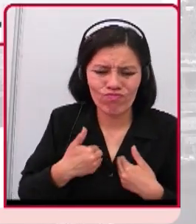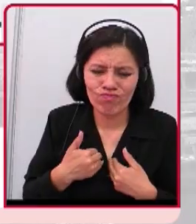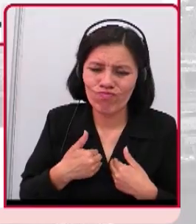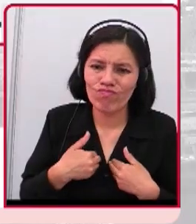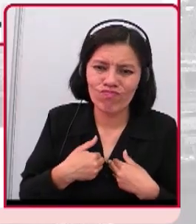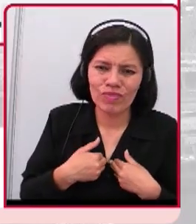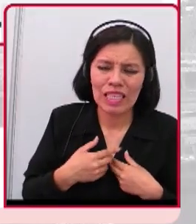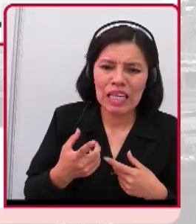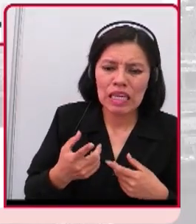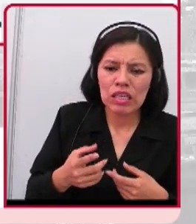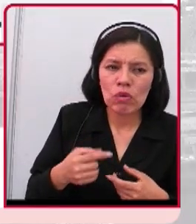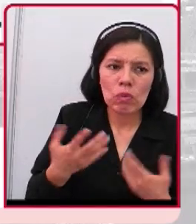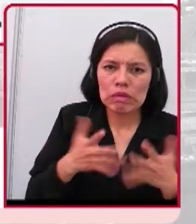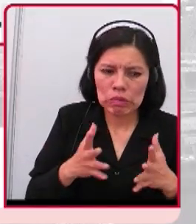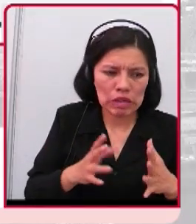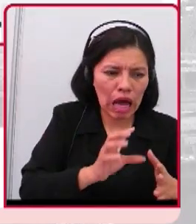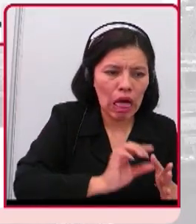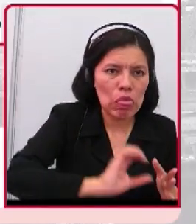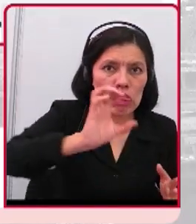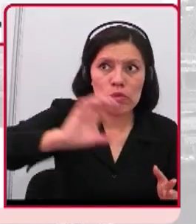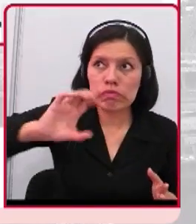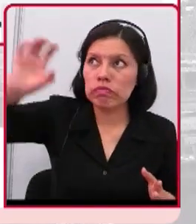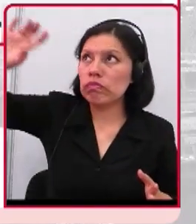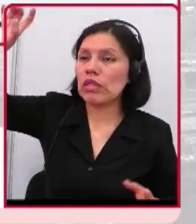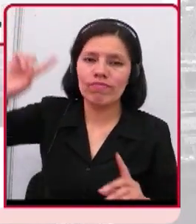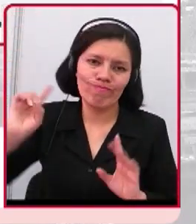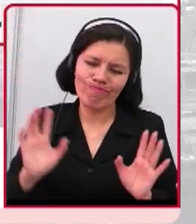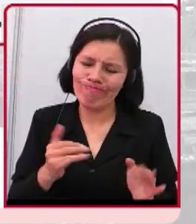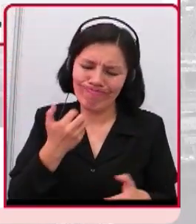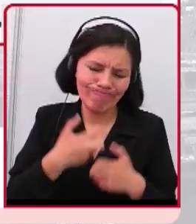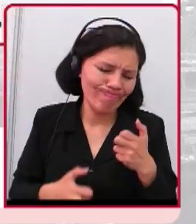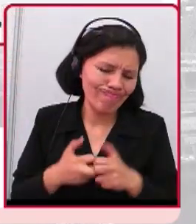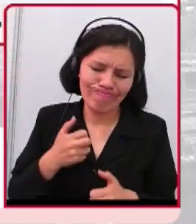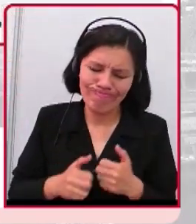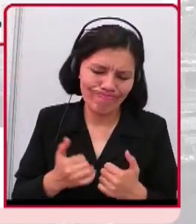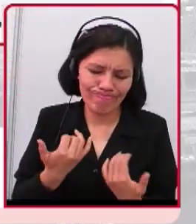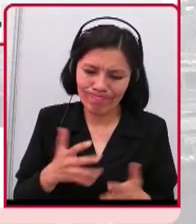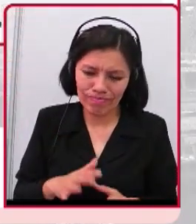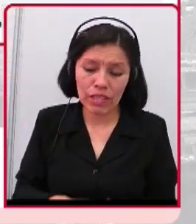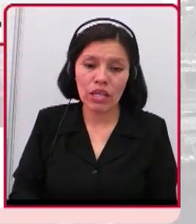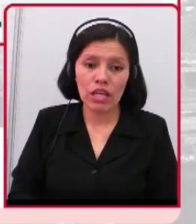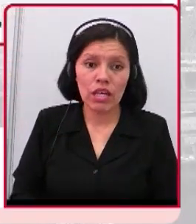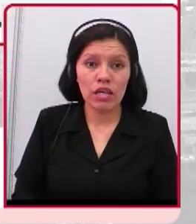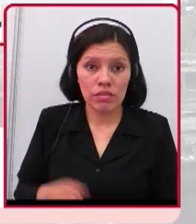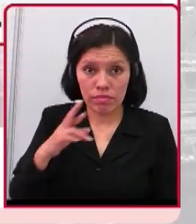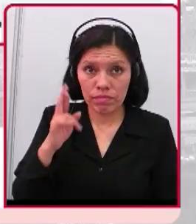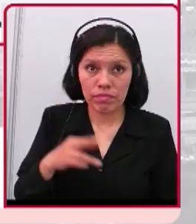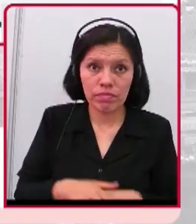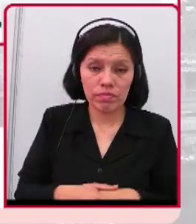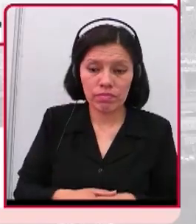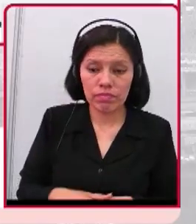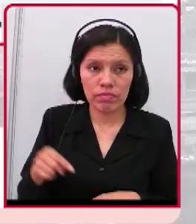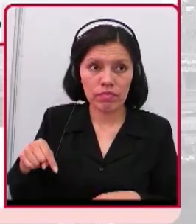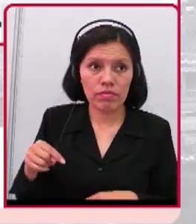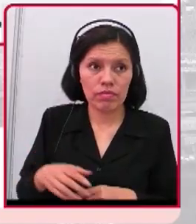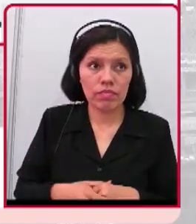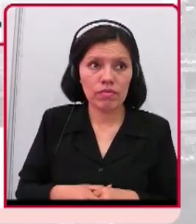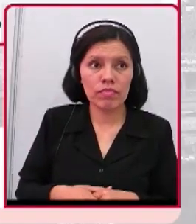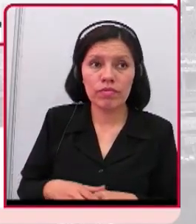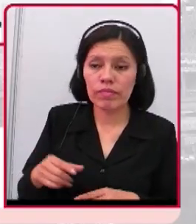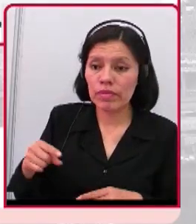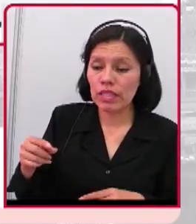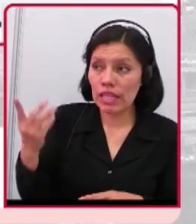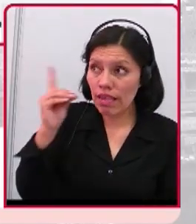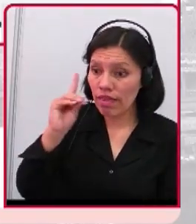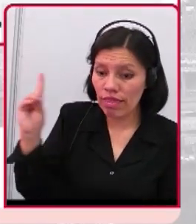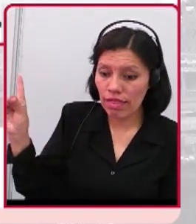la etapa donde ya está sobrecargado, porque ya tenemos el problema, ¿no? Para esto, en la parte de derecha pueden ver justamente todas las